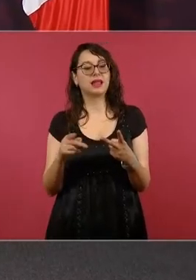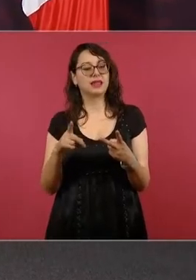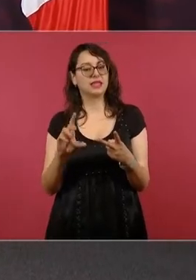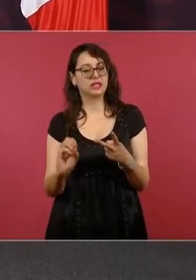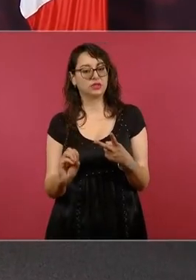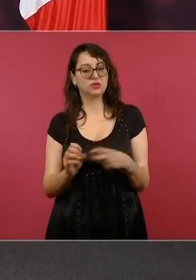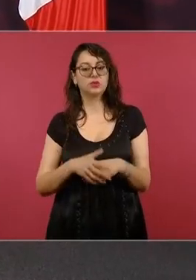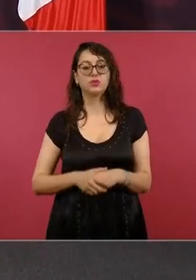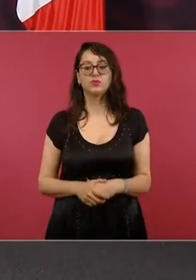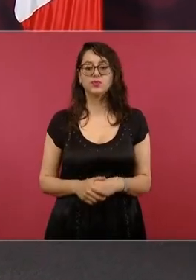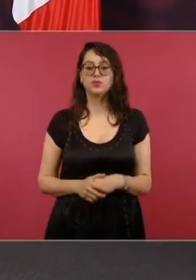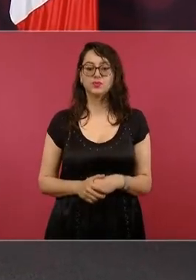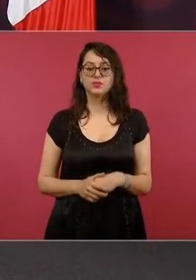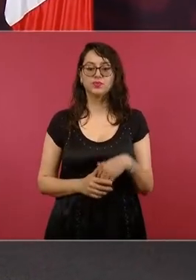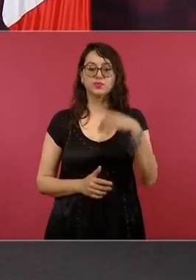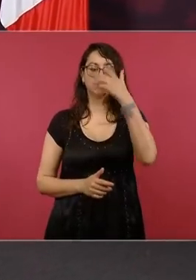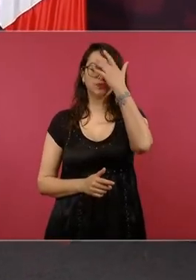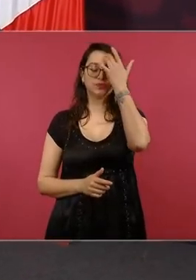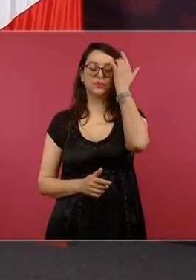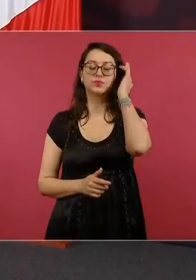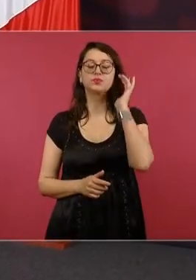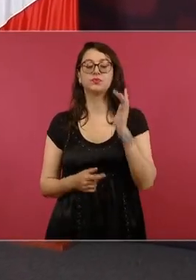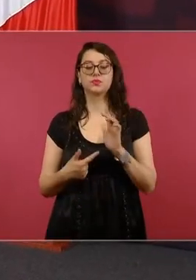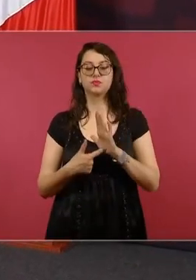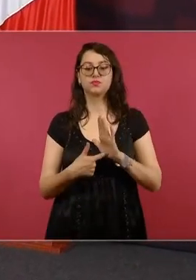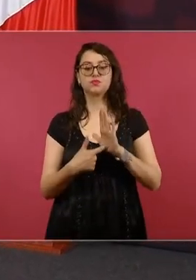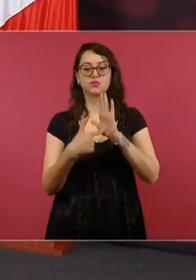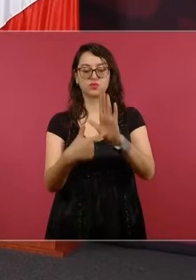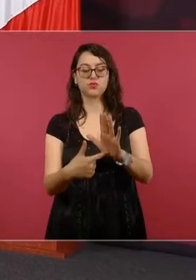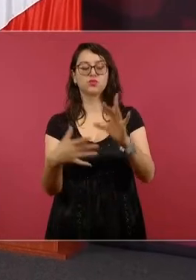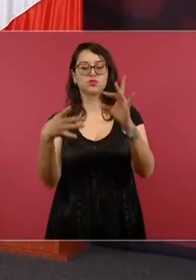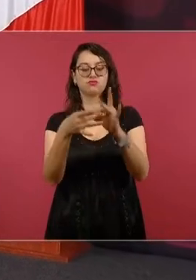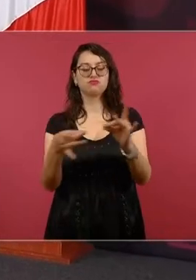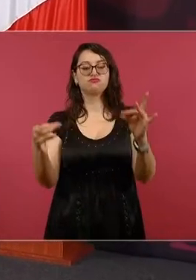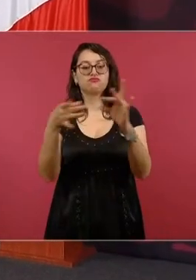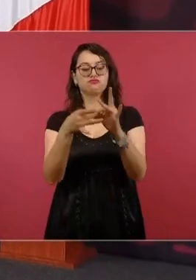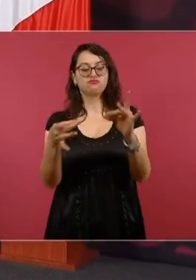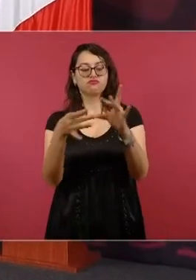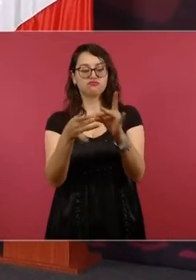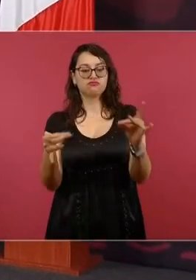Y vamos a exponer para que